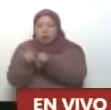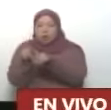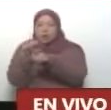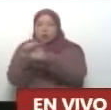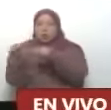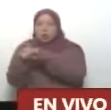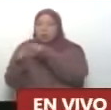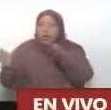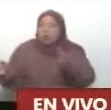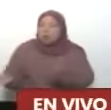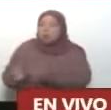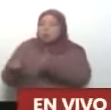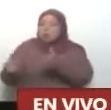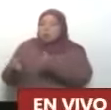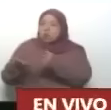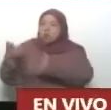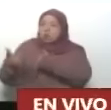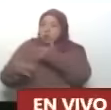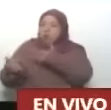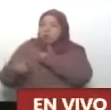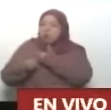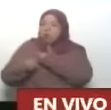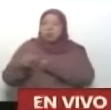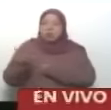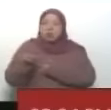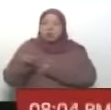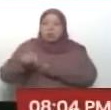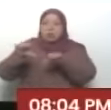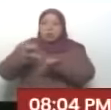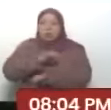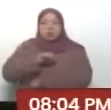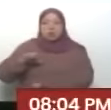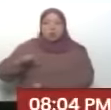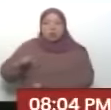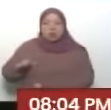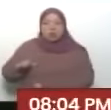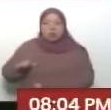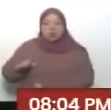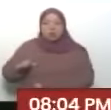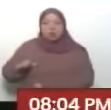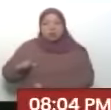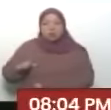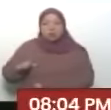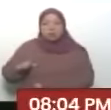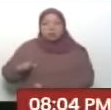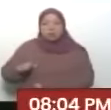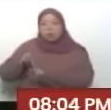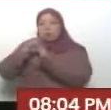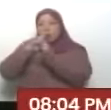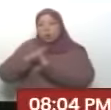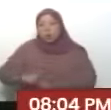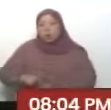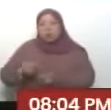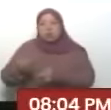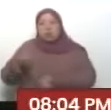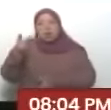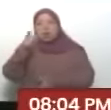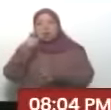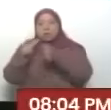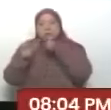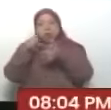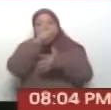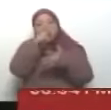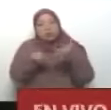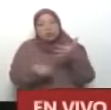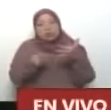lo alientan a una provocación contra Venezuela y después lo dejan solo. ¿Por qué será? ¿Será por los resultados del referéndum?